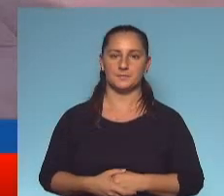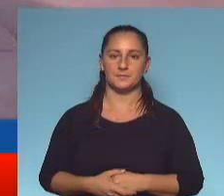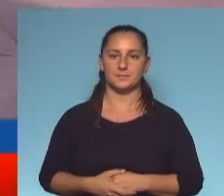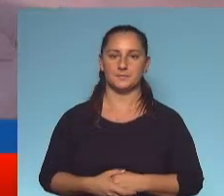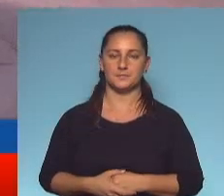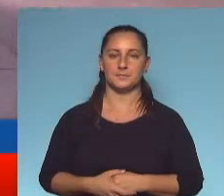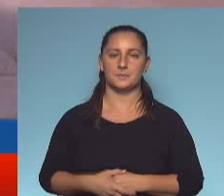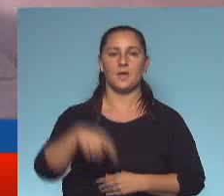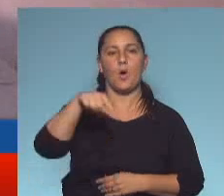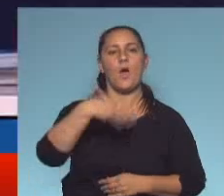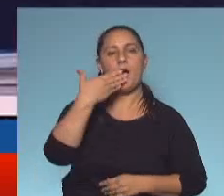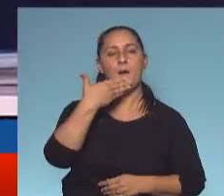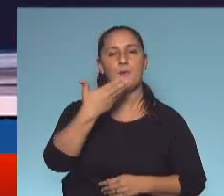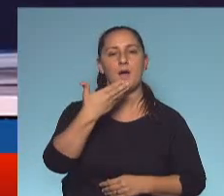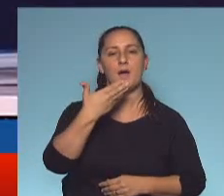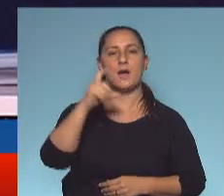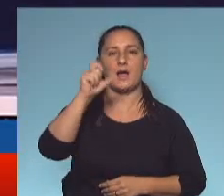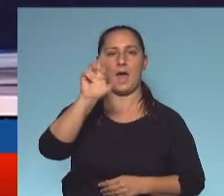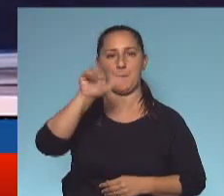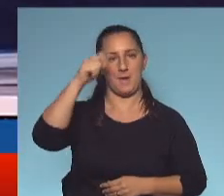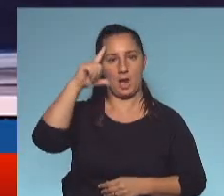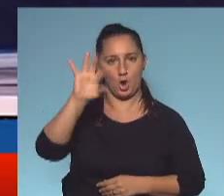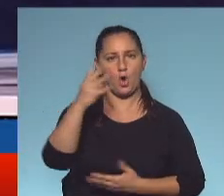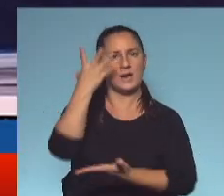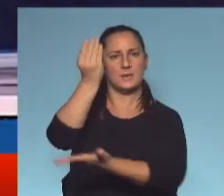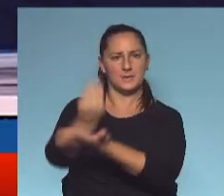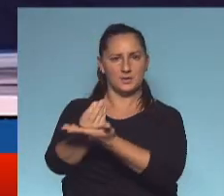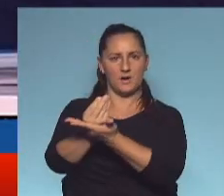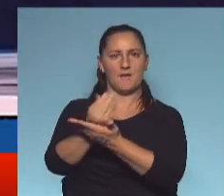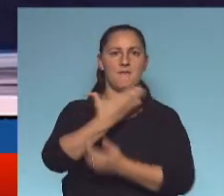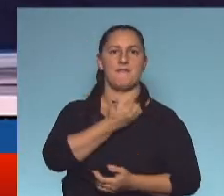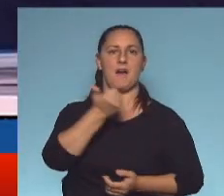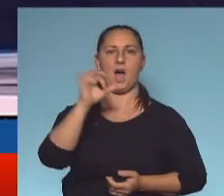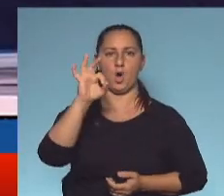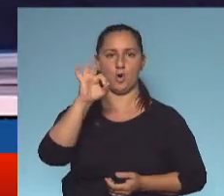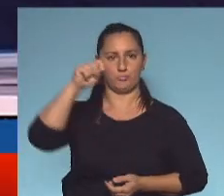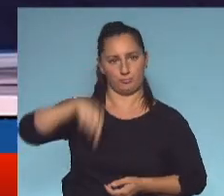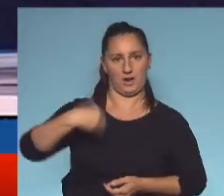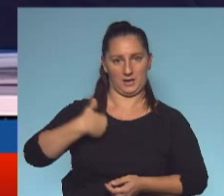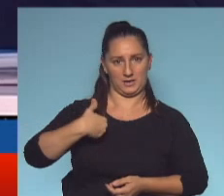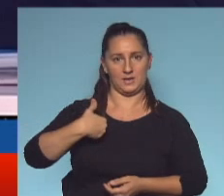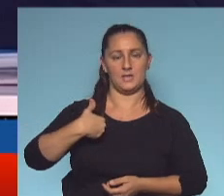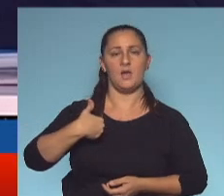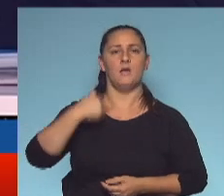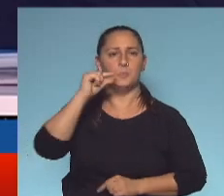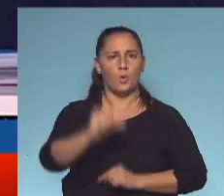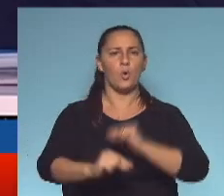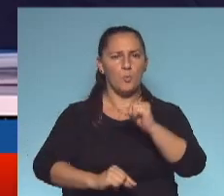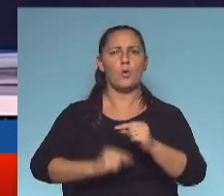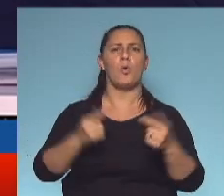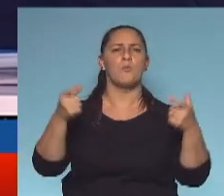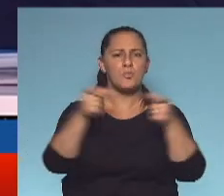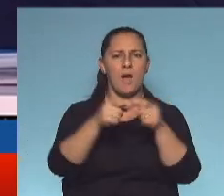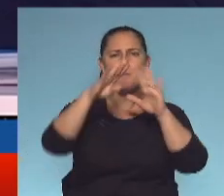Le paso la palabra a Carmelo Gallardo, representante de la FAO en Argentina, que viene encarando muchos